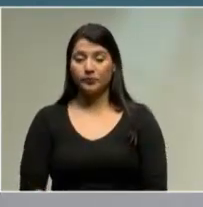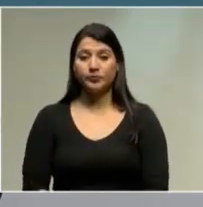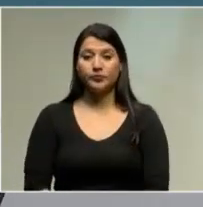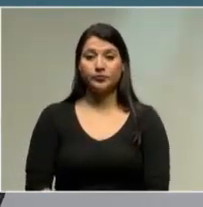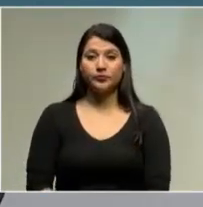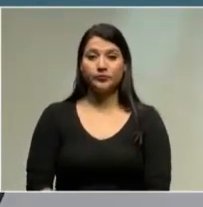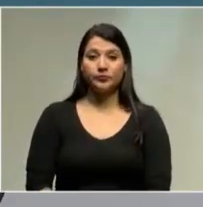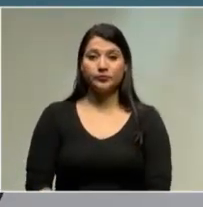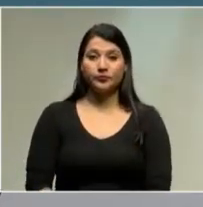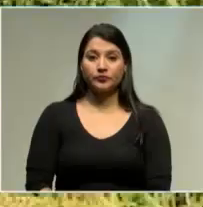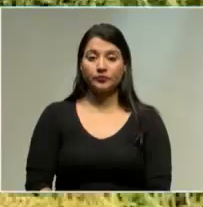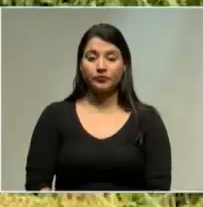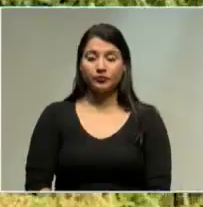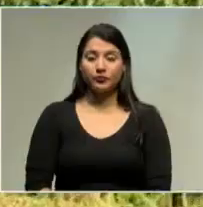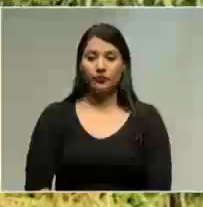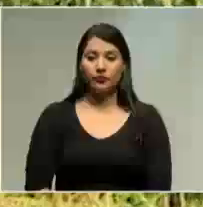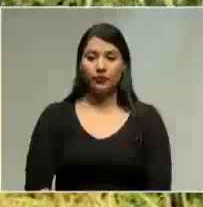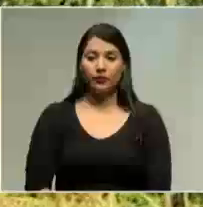alcantarillados.